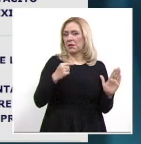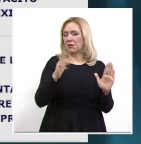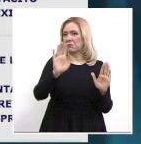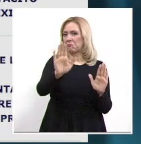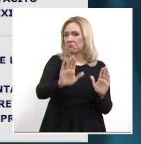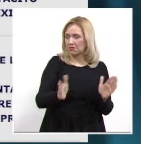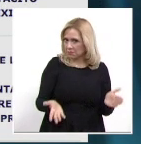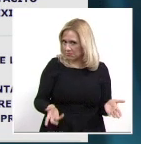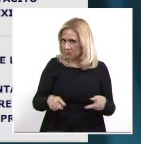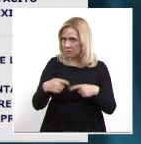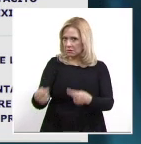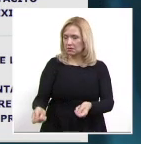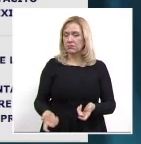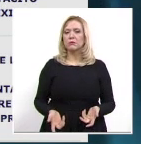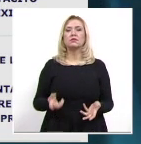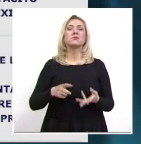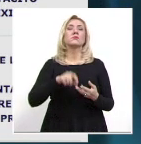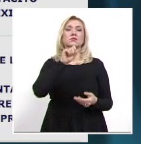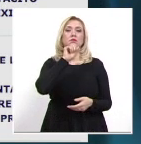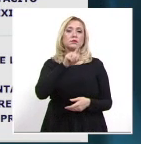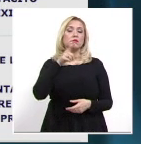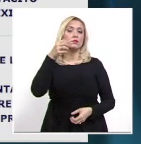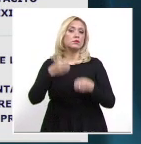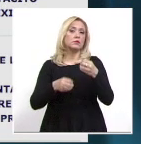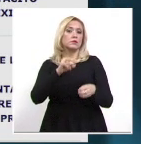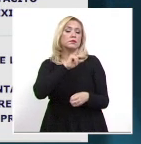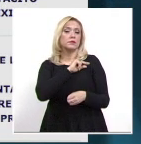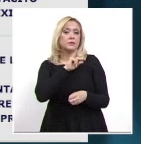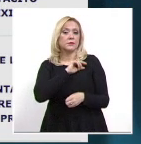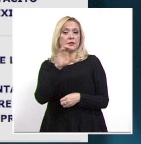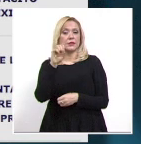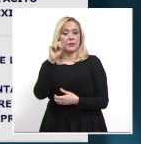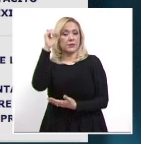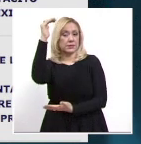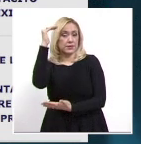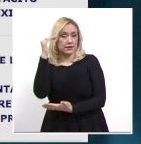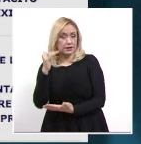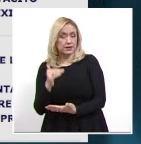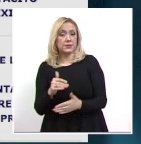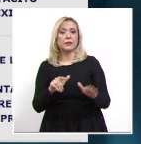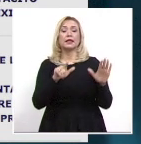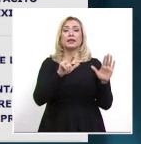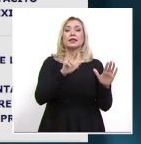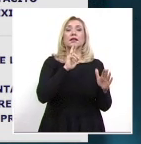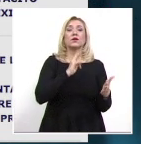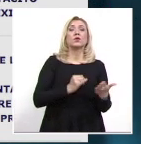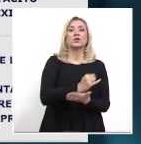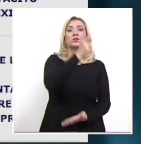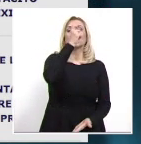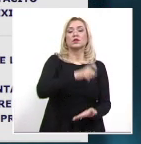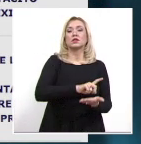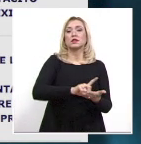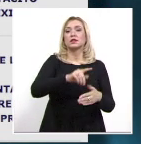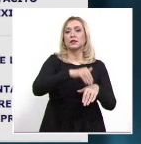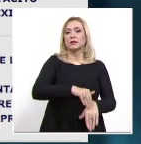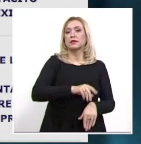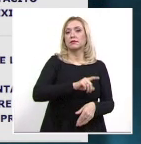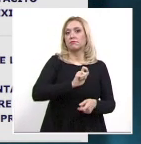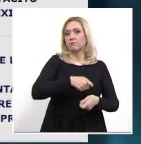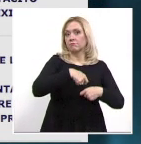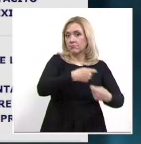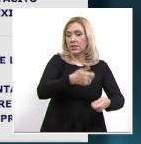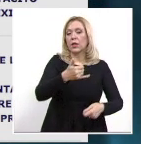7 jurisprudencias y de tribunales colegiados 60 criterios, 17 jurisprudencias y 43